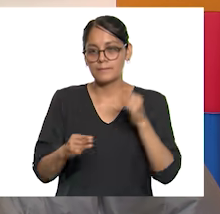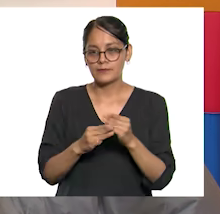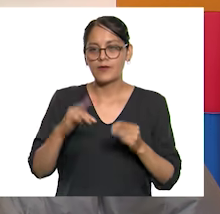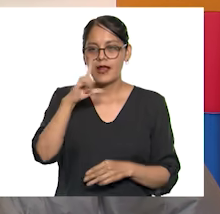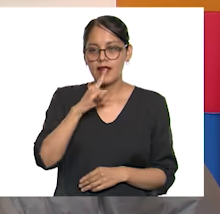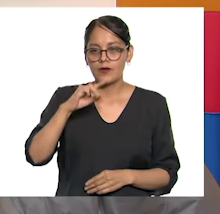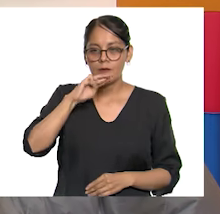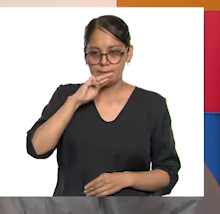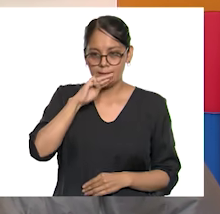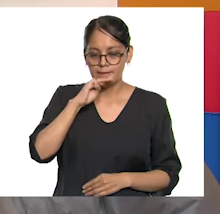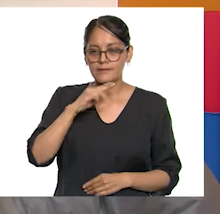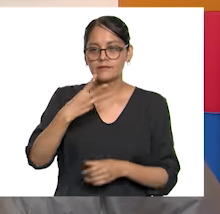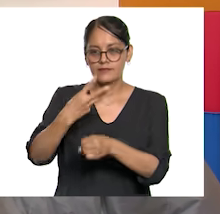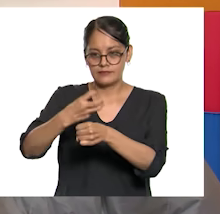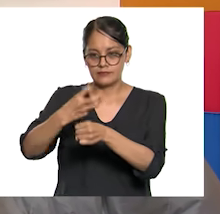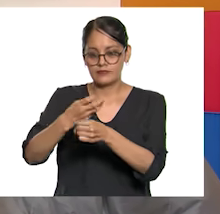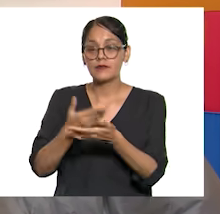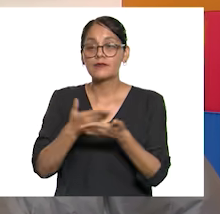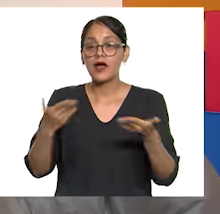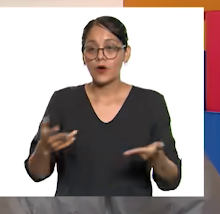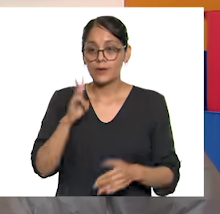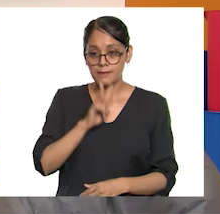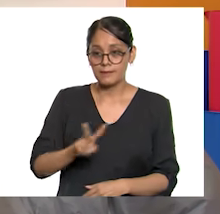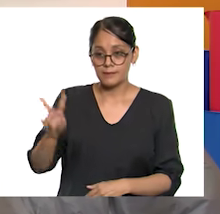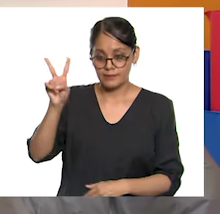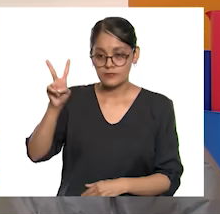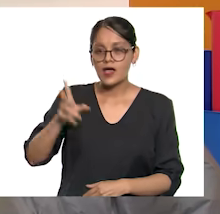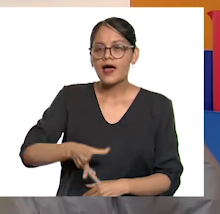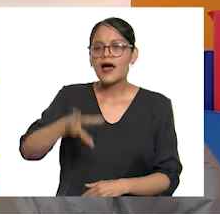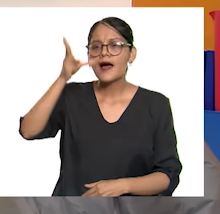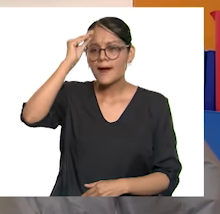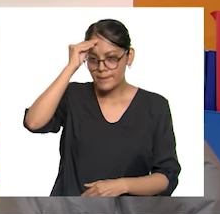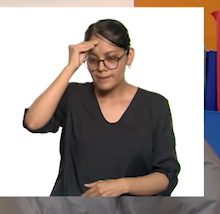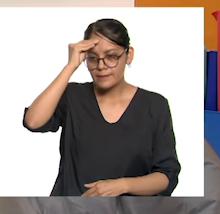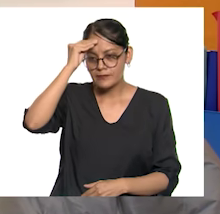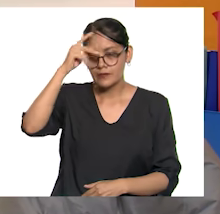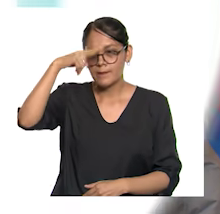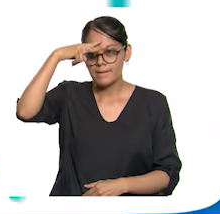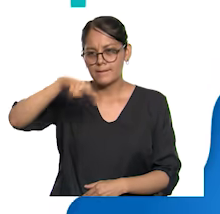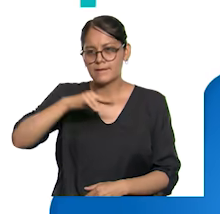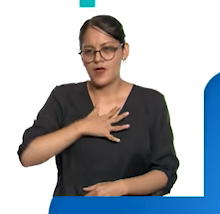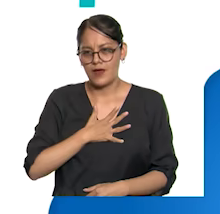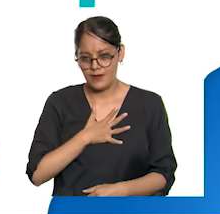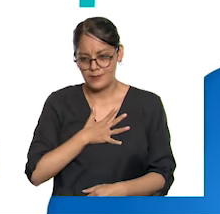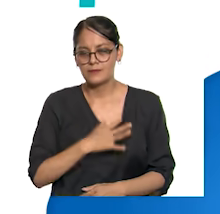Grado. Ahora, los invito a que me acompañen a ver Aprendiendo a Amar a México.